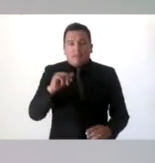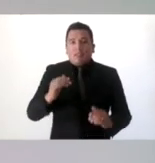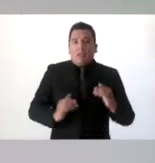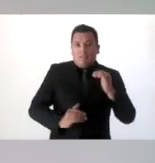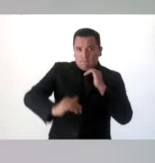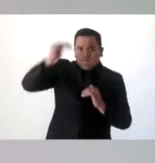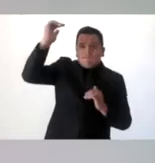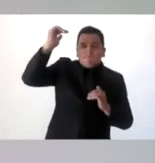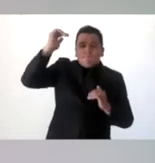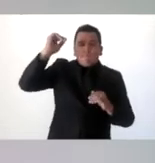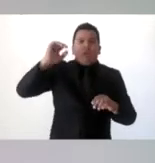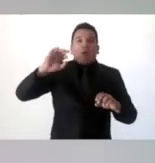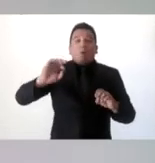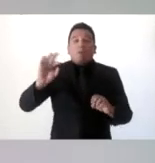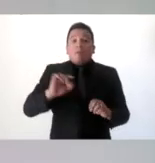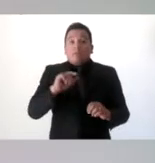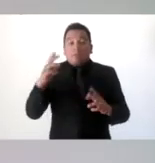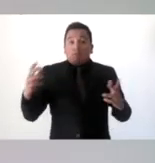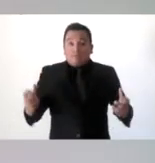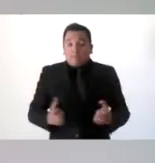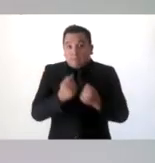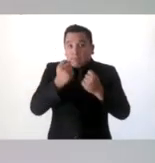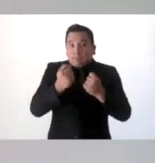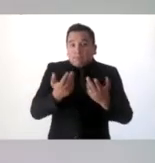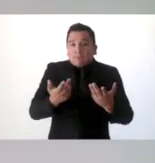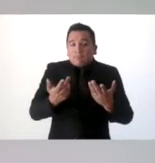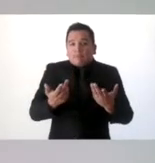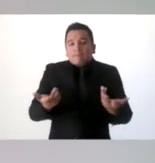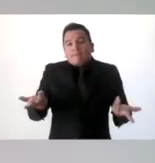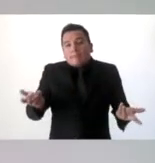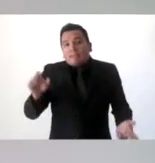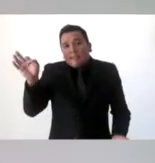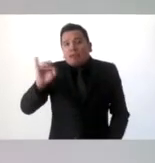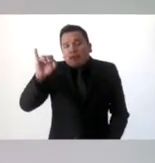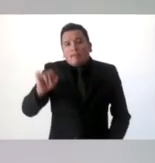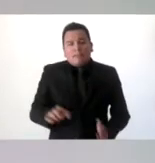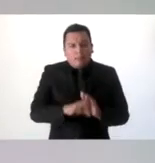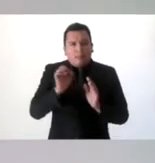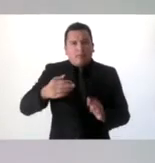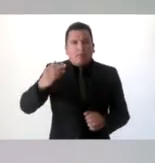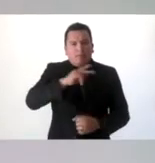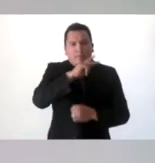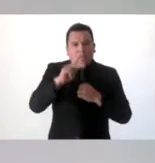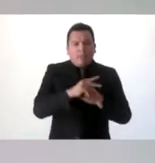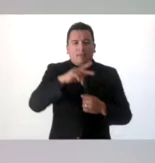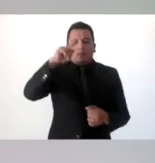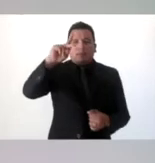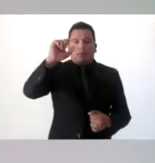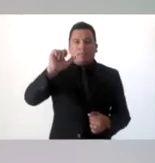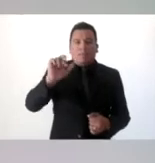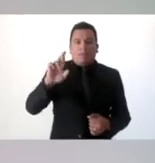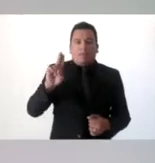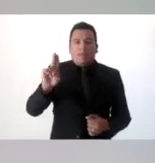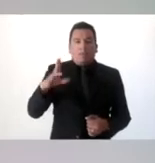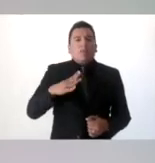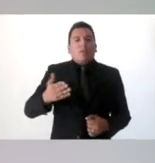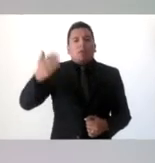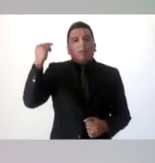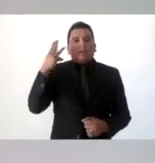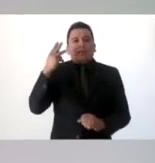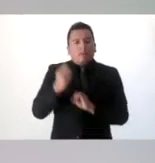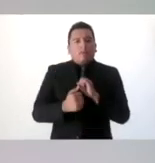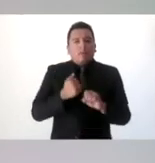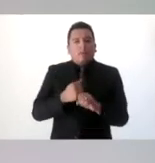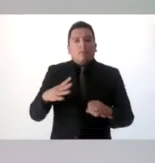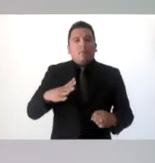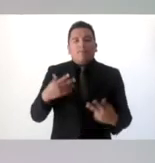sí pudiera llegar a determinarla. Incluso en Perú hay una experiencia de hace aproximadamente 3 años en donde el voto desde el extranjero